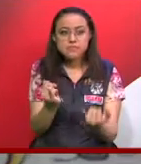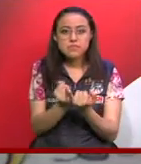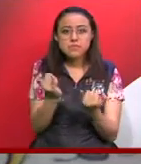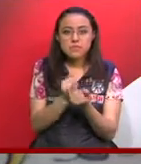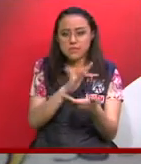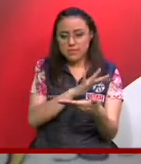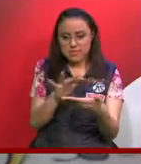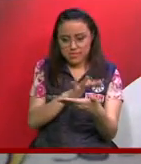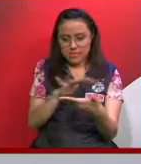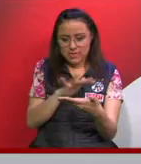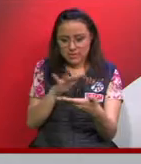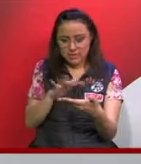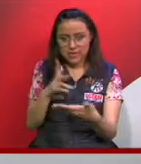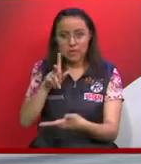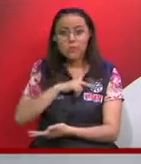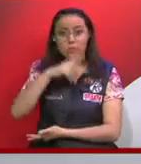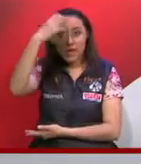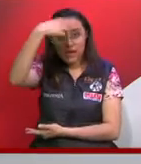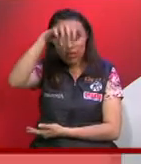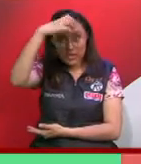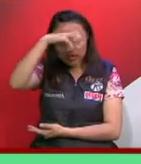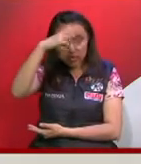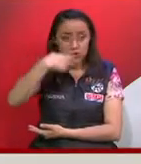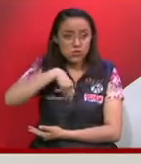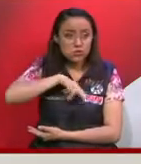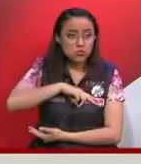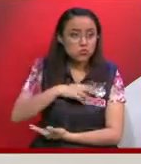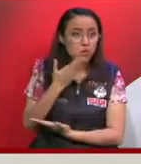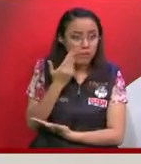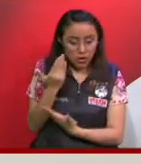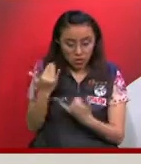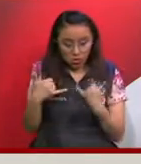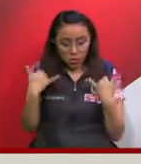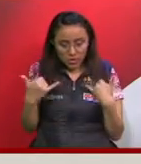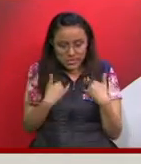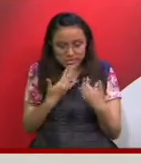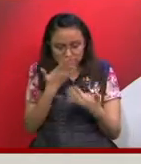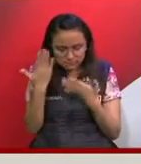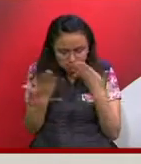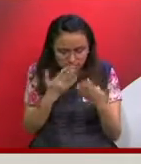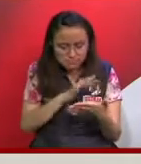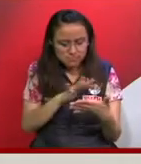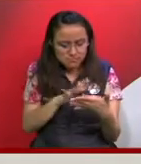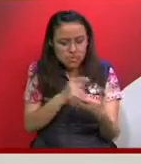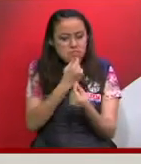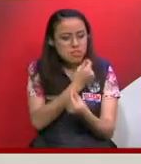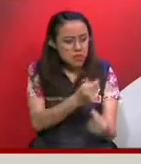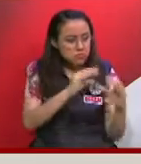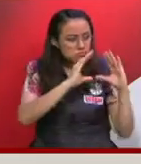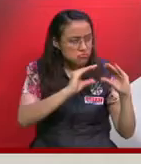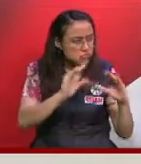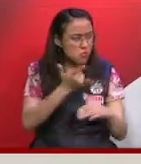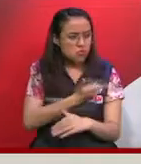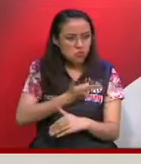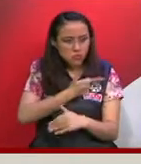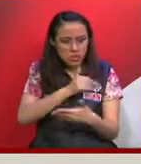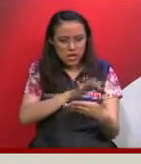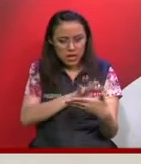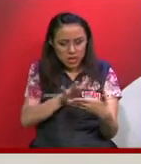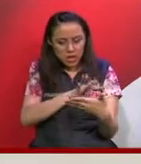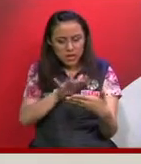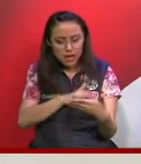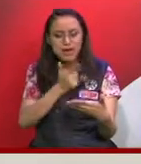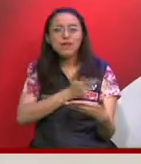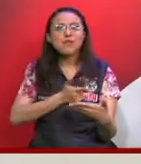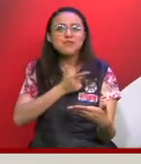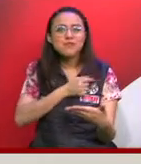de la lectura. En mi experiencia, si no formamos lectores jóvenes desde pequeños, si no les inculcamos desde chicos el gusto por la literatura, por